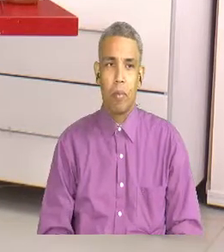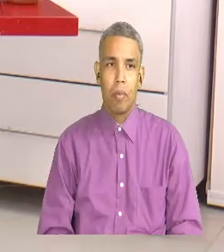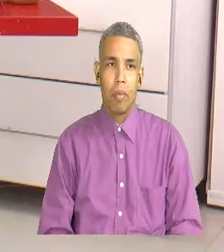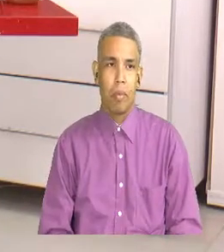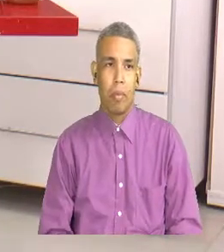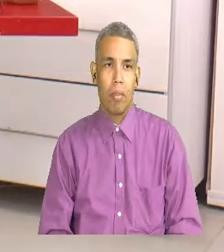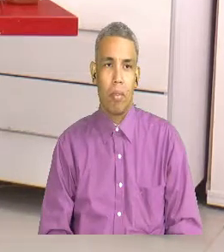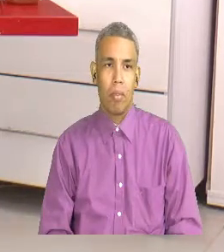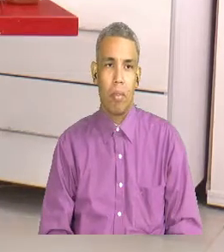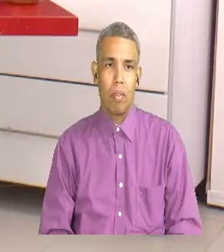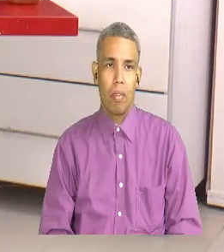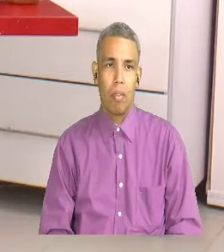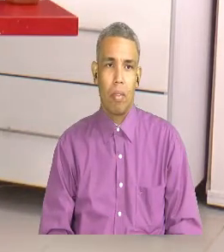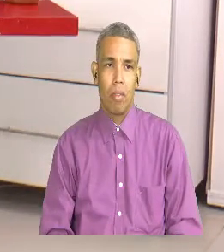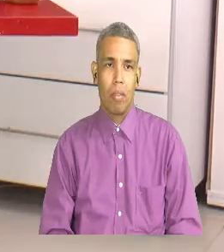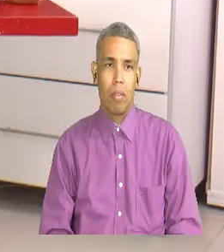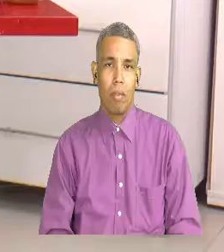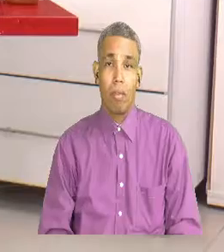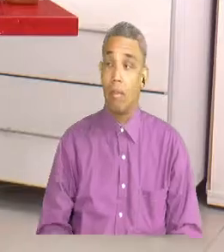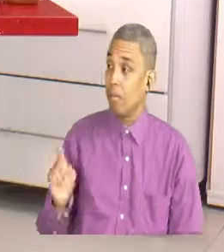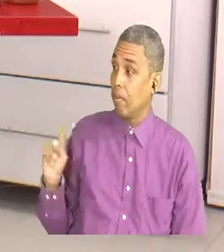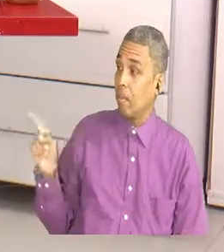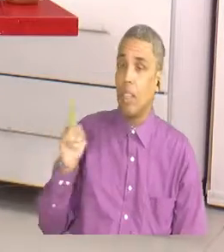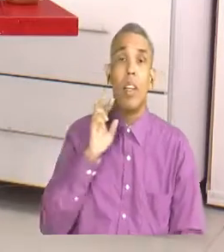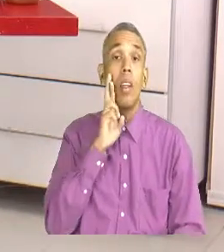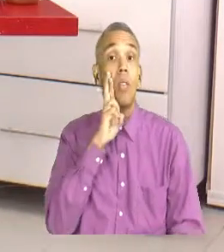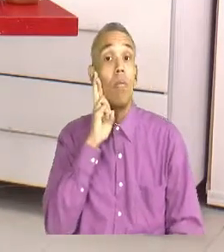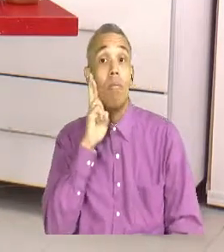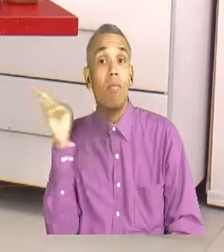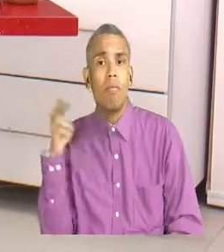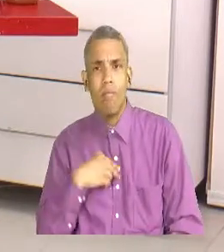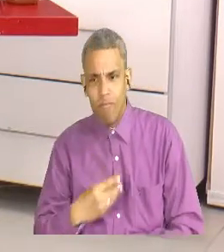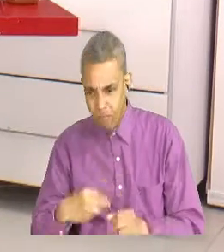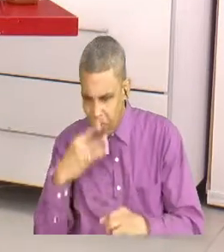una experta. Ah, caramba, si no que lo digan en mi casa, que dejé a todo el mundo endeudado.